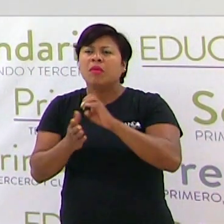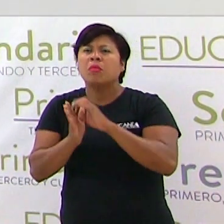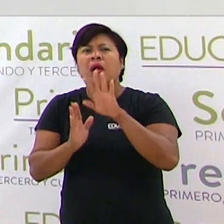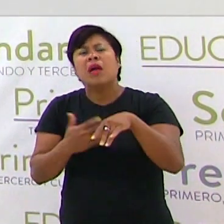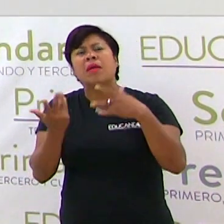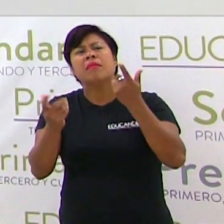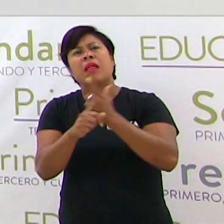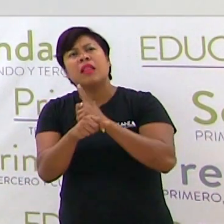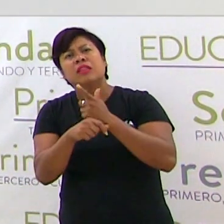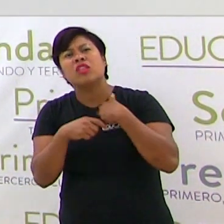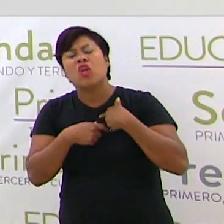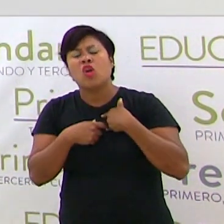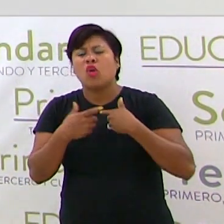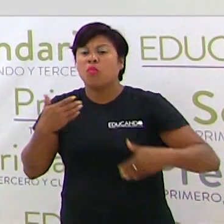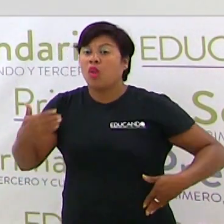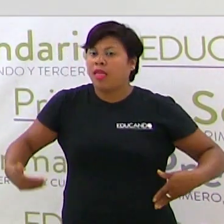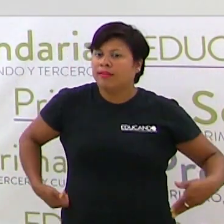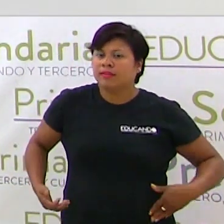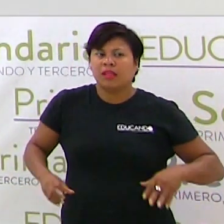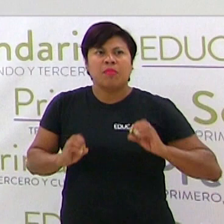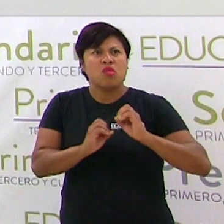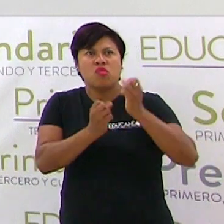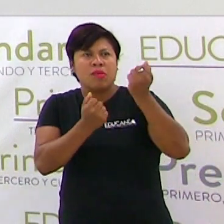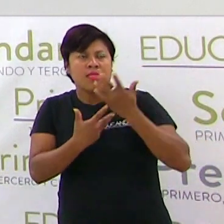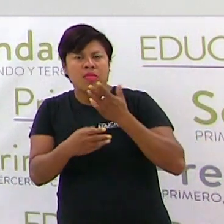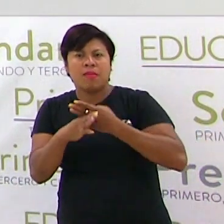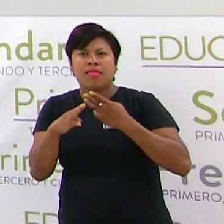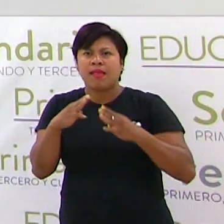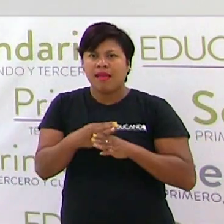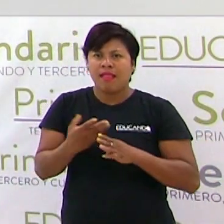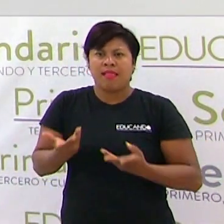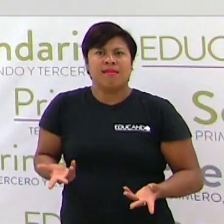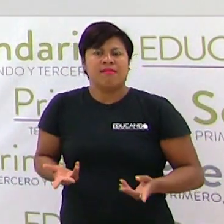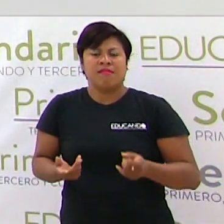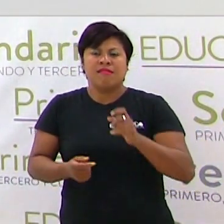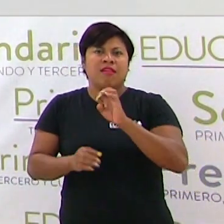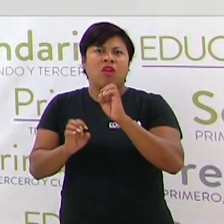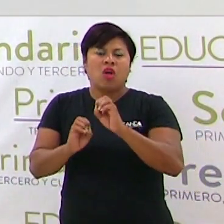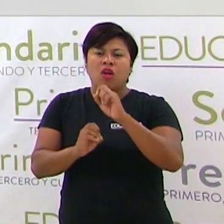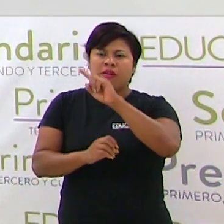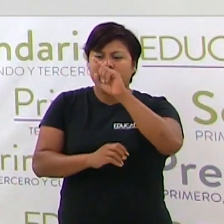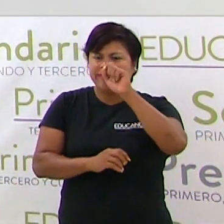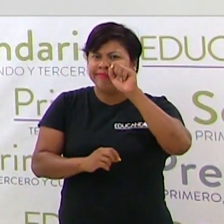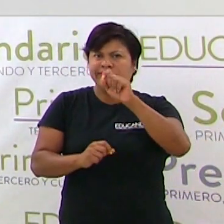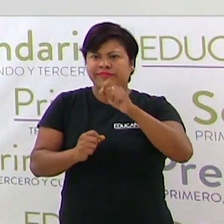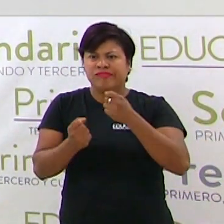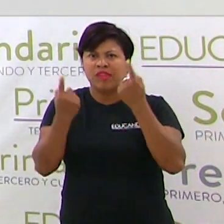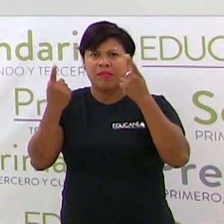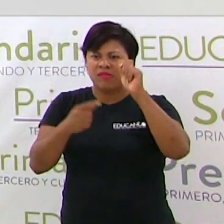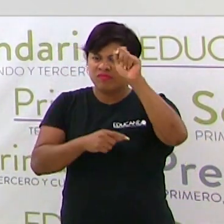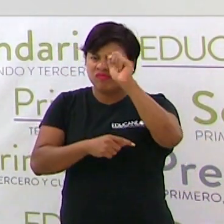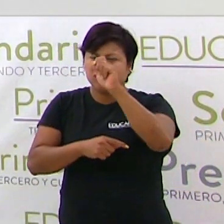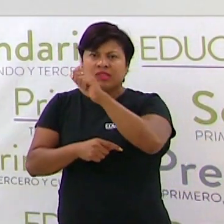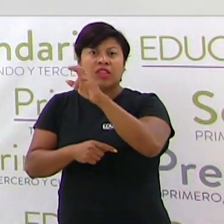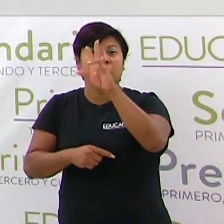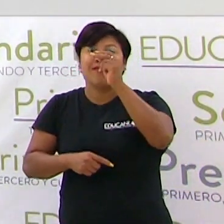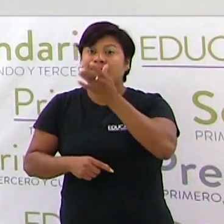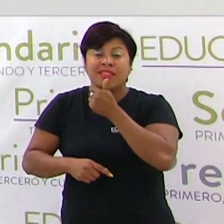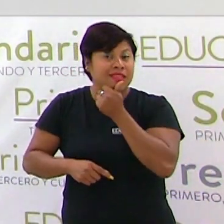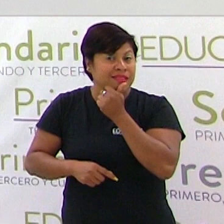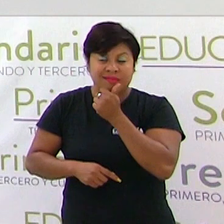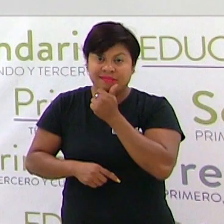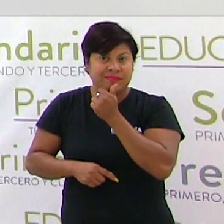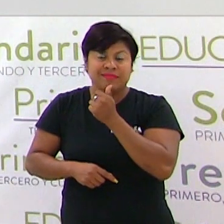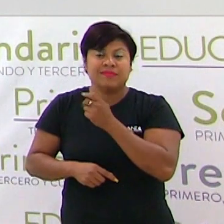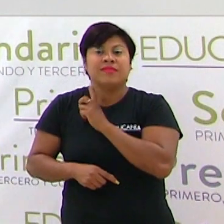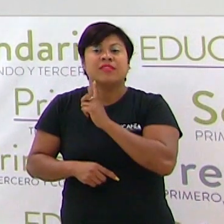me encuentro molesta porque no me ha mandado los materiales y unos signos de admiración. No puedo hacer eso. Tengo que